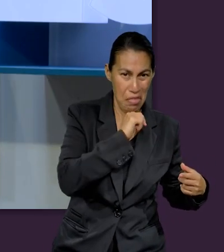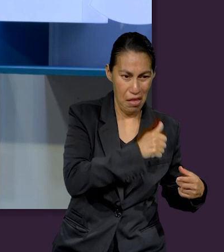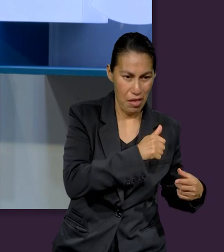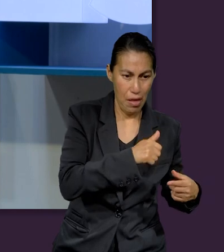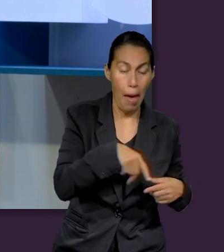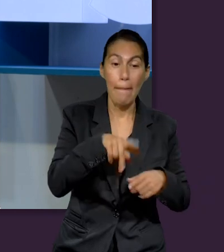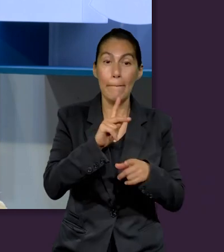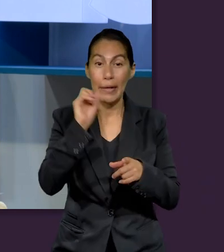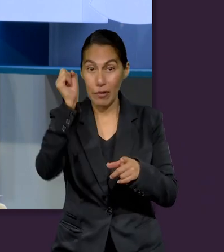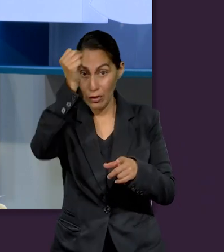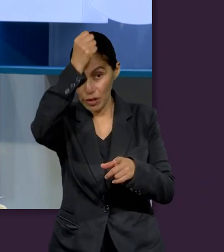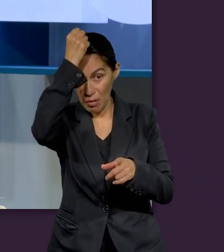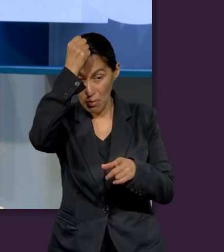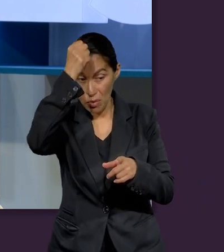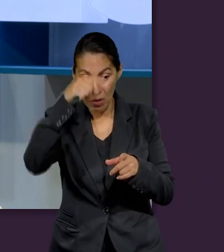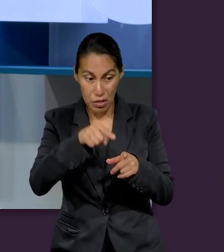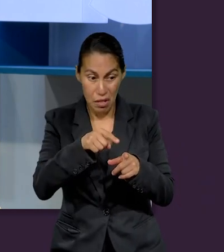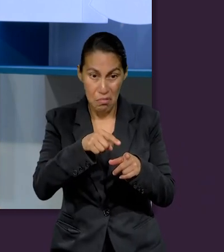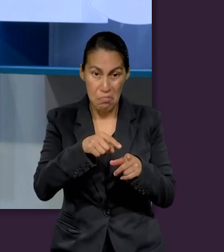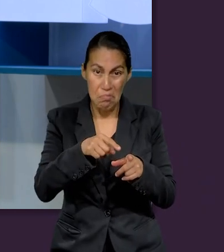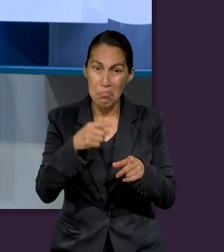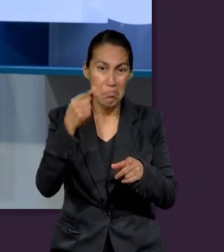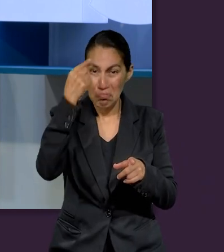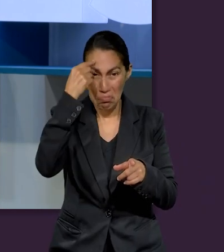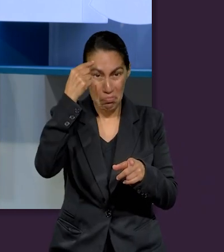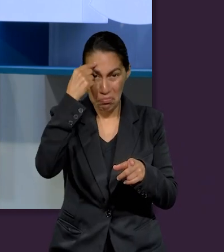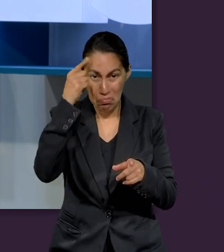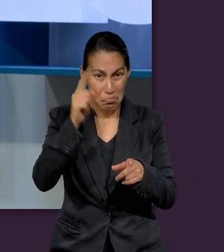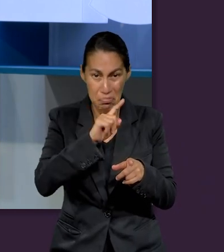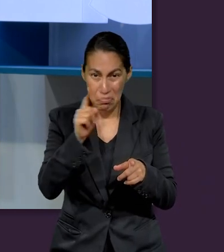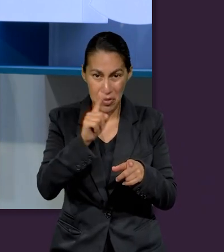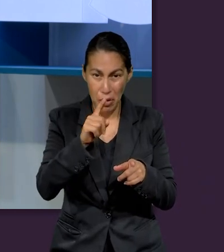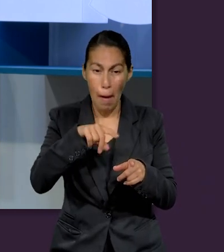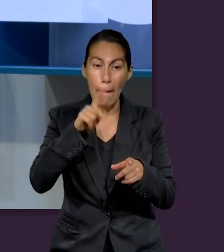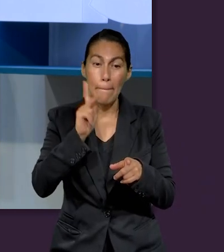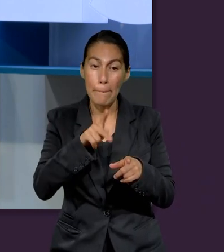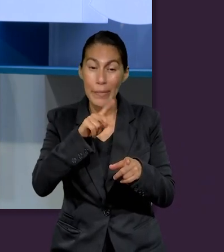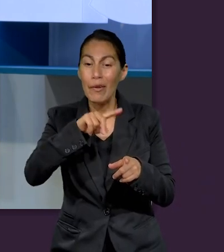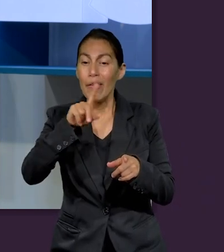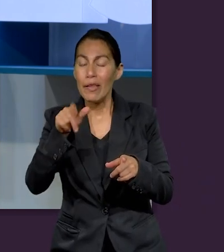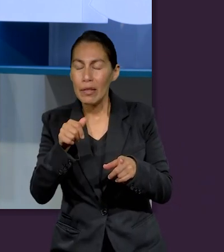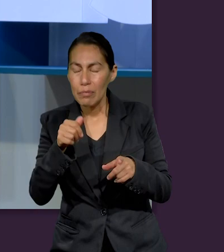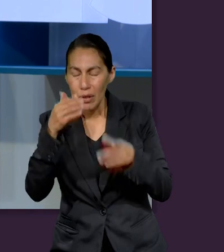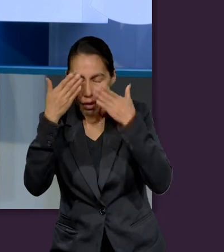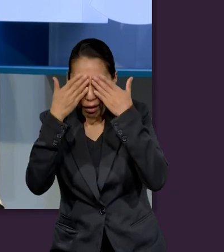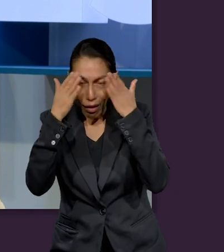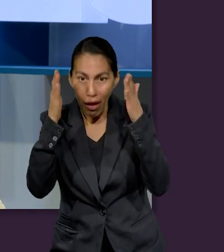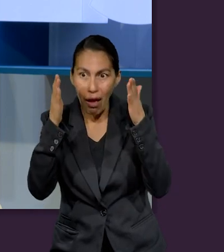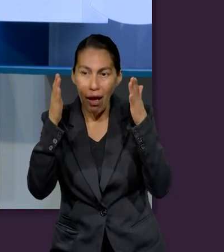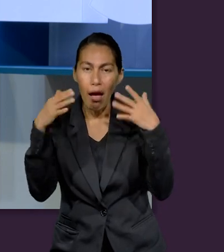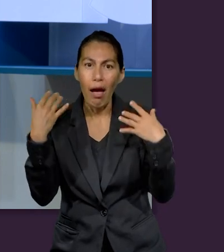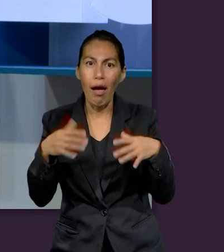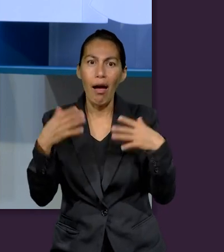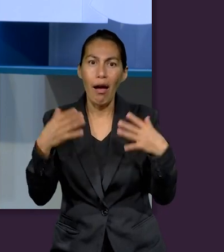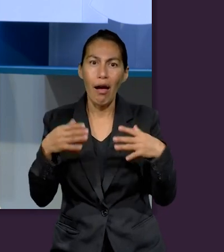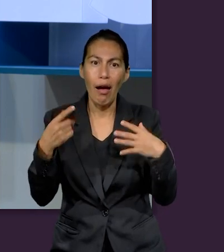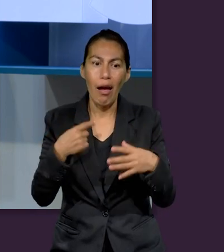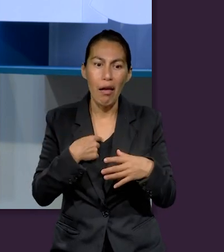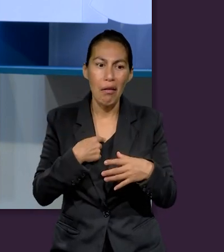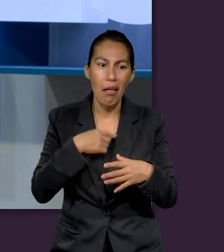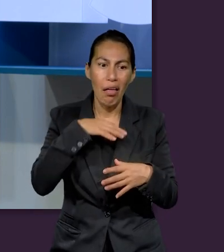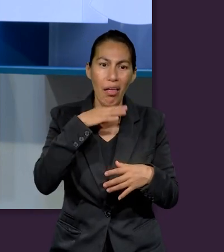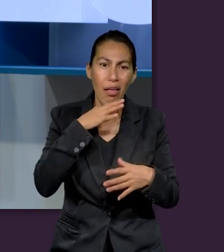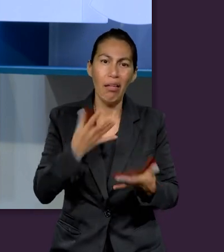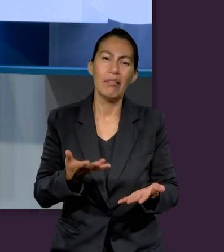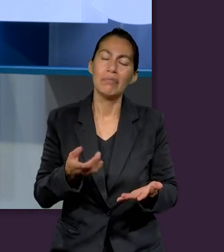joven el rico insensato no tuvo conciencia de la vida y Salomón parece que tampoco y ahora nos está